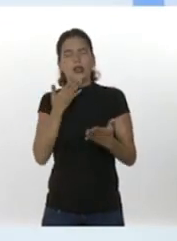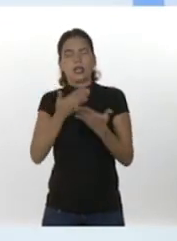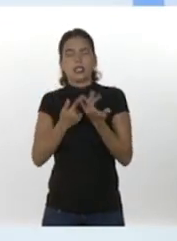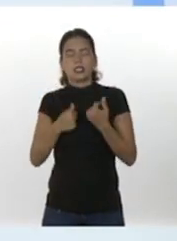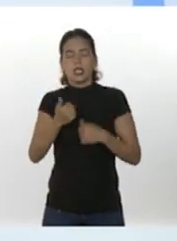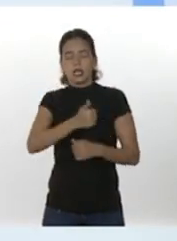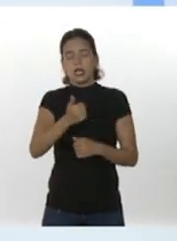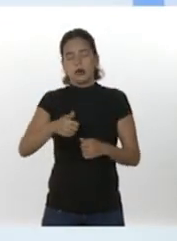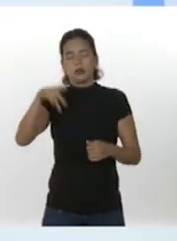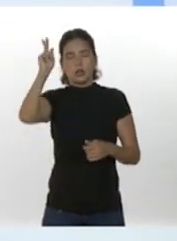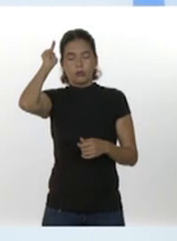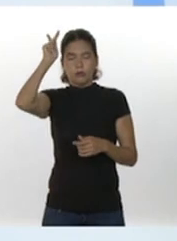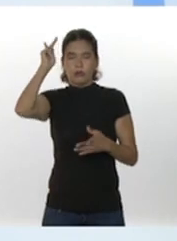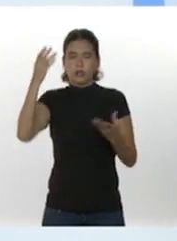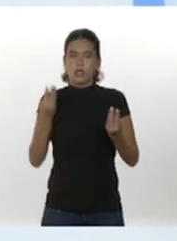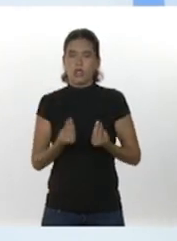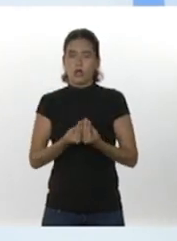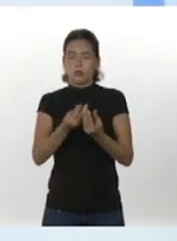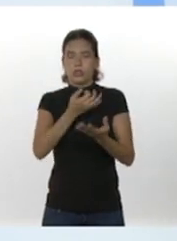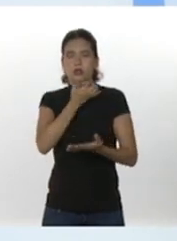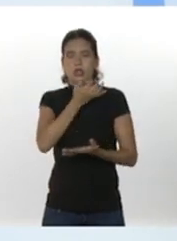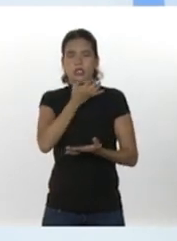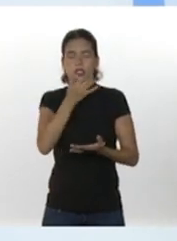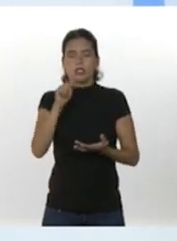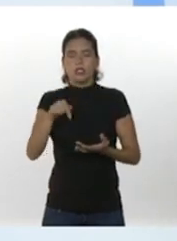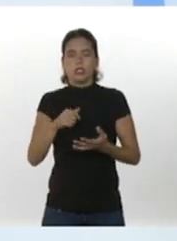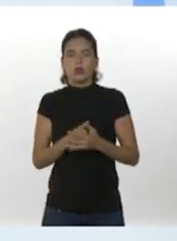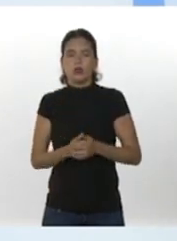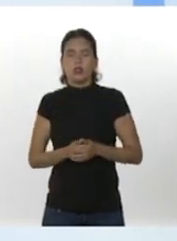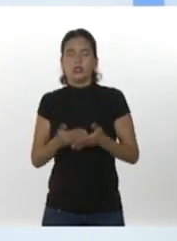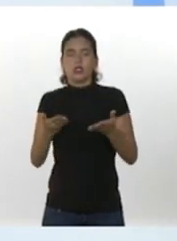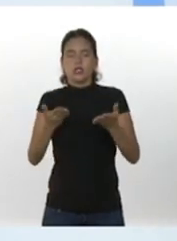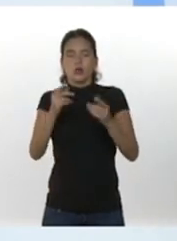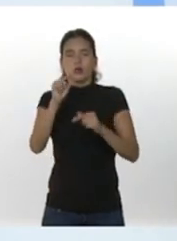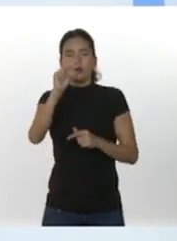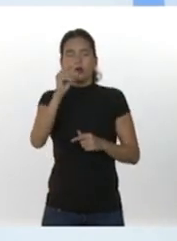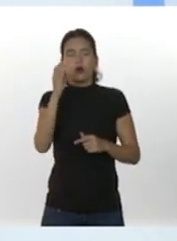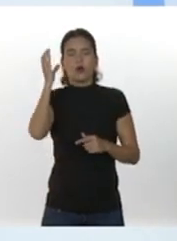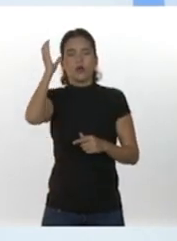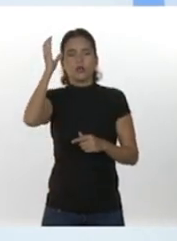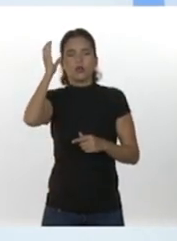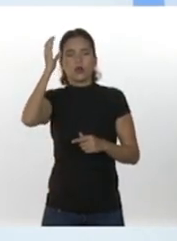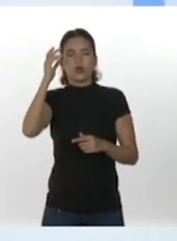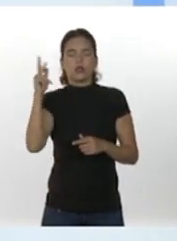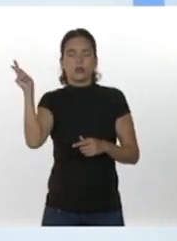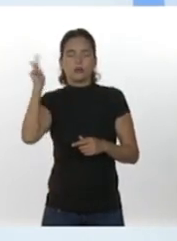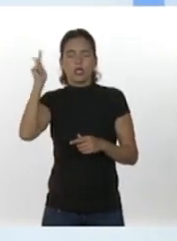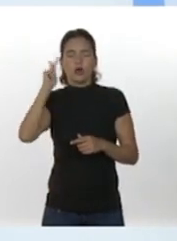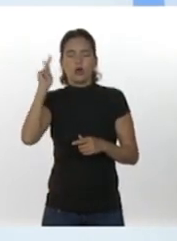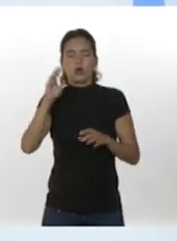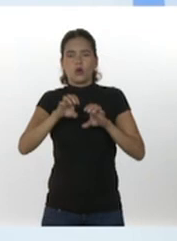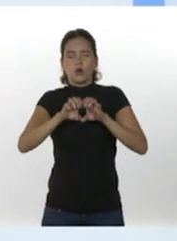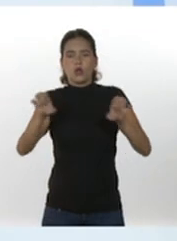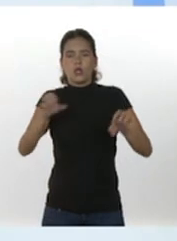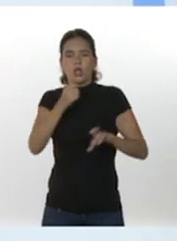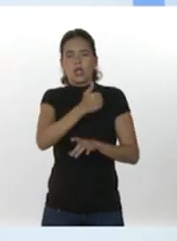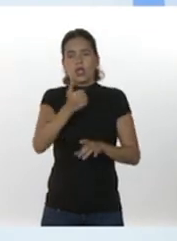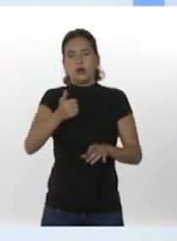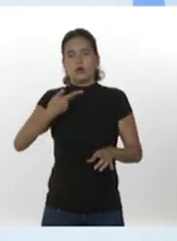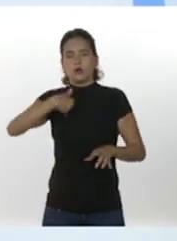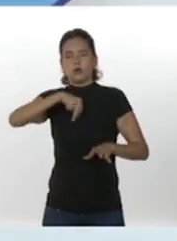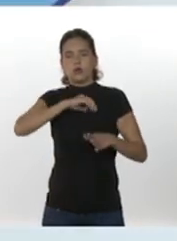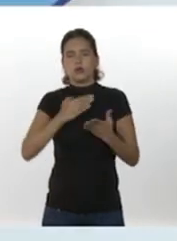uno de los profesores que nos acompañaron en la tarde de hoy e impartieron un poco de su conocimiento pedagógico y educativo a cada uno de